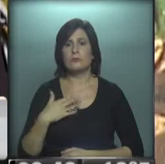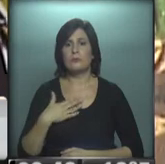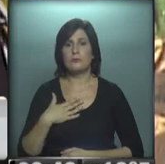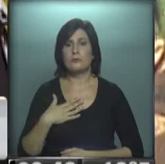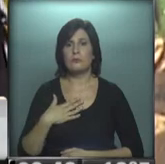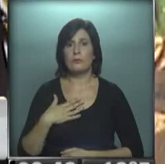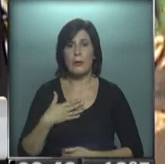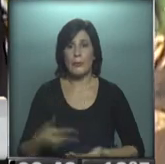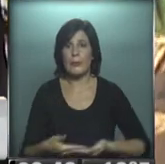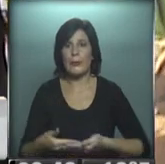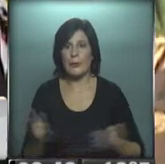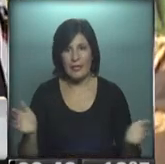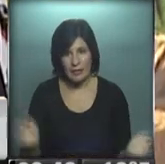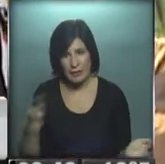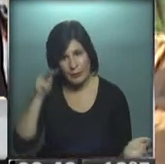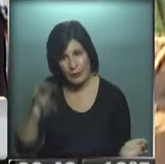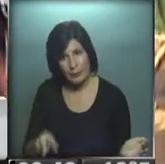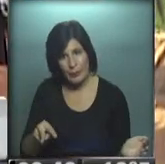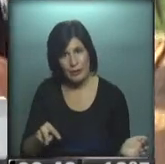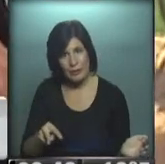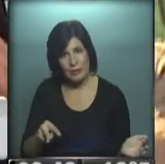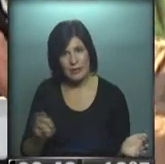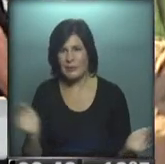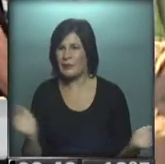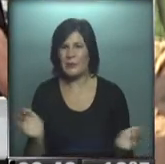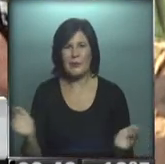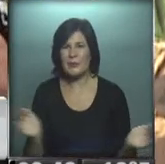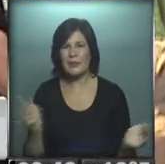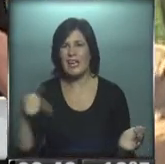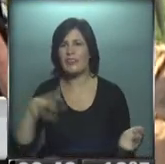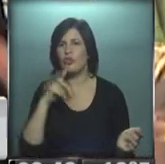Antonia y la vi ahí, chiquitita,